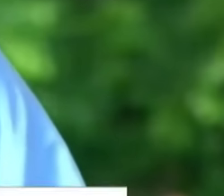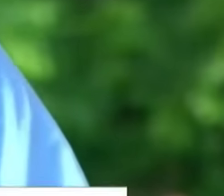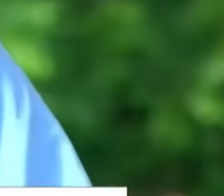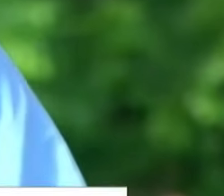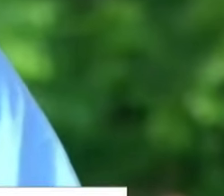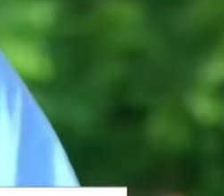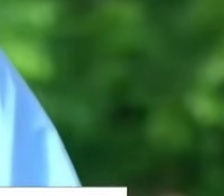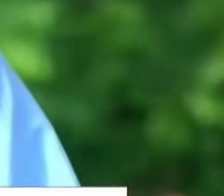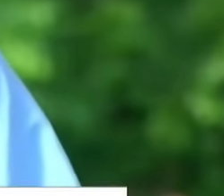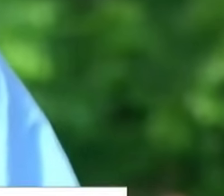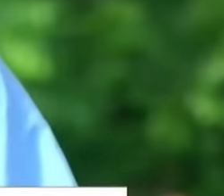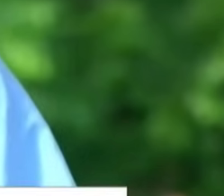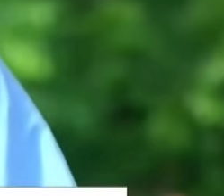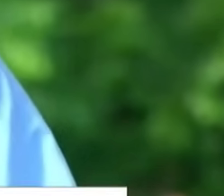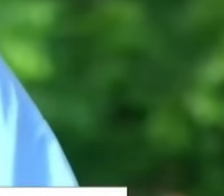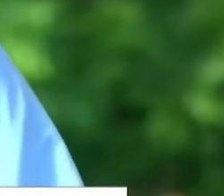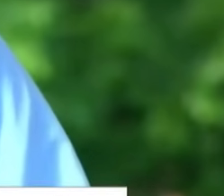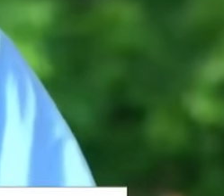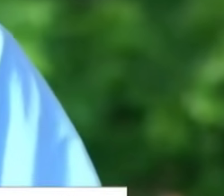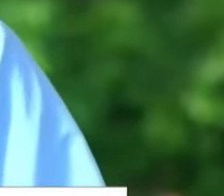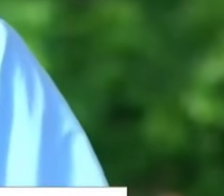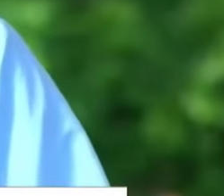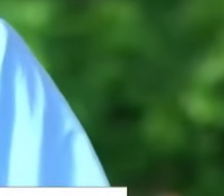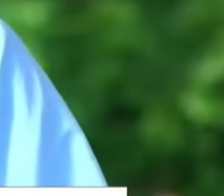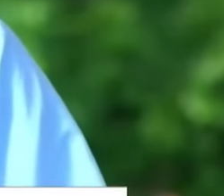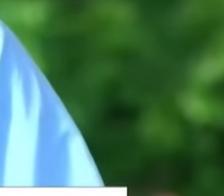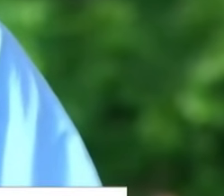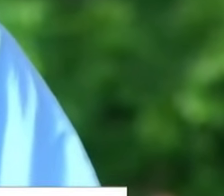campesinas, Catalina Pérez.